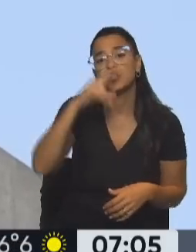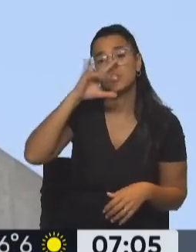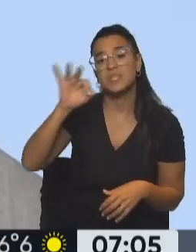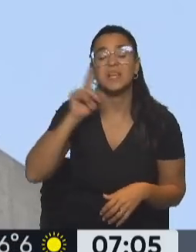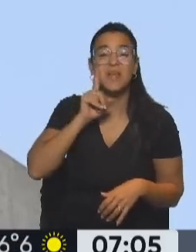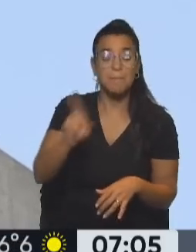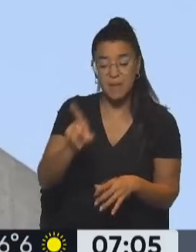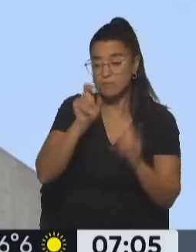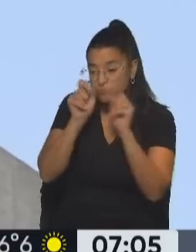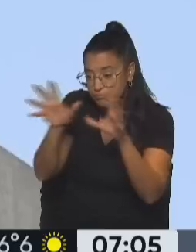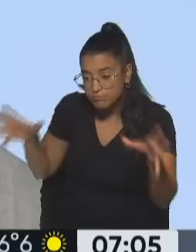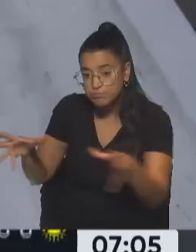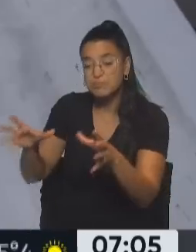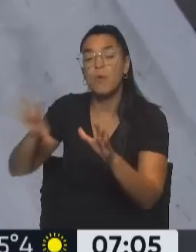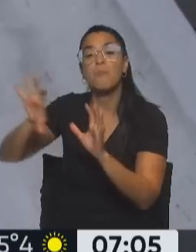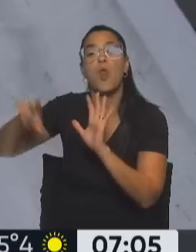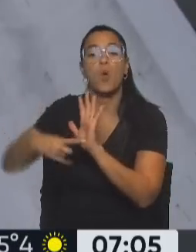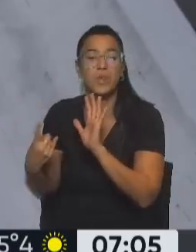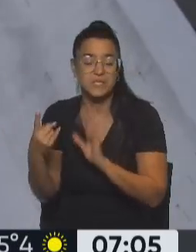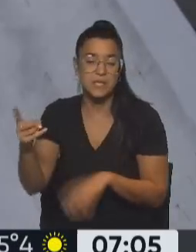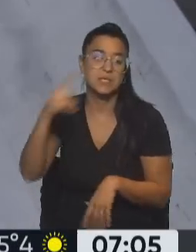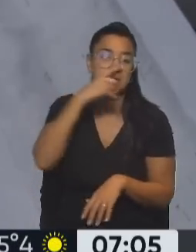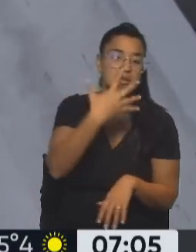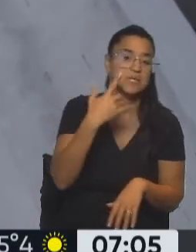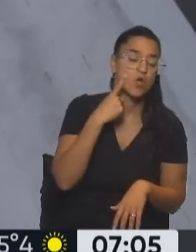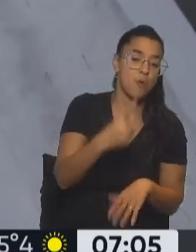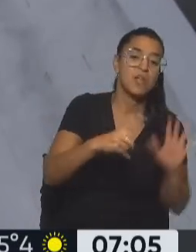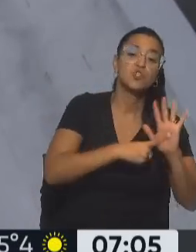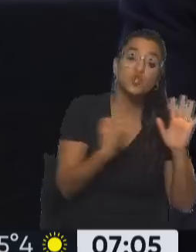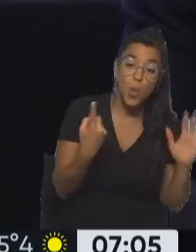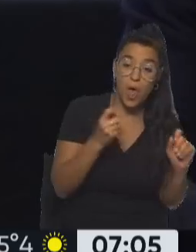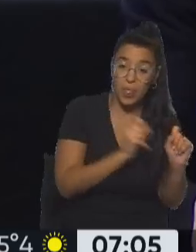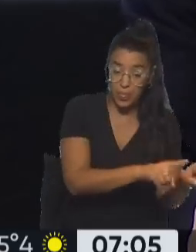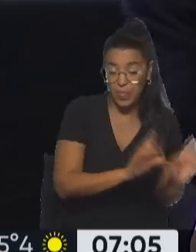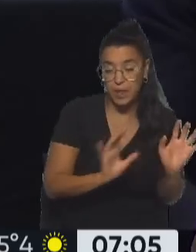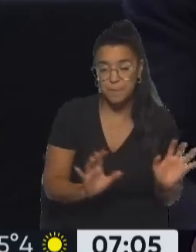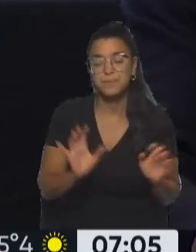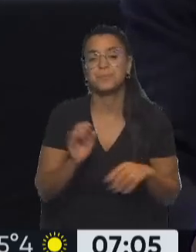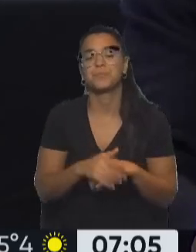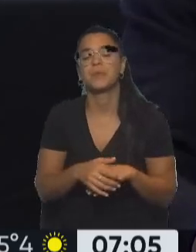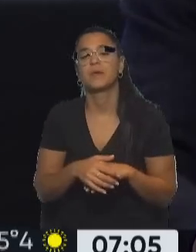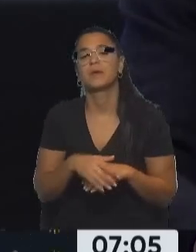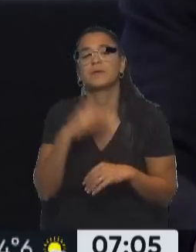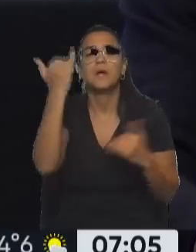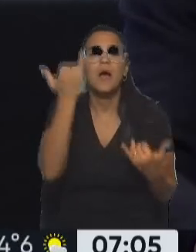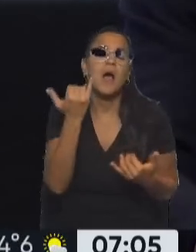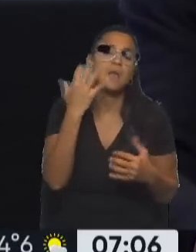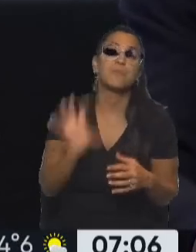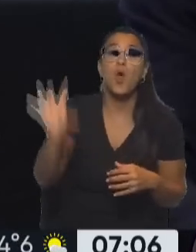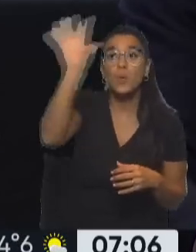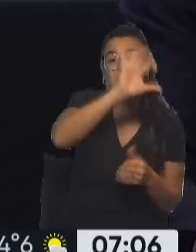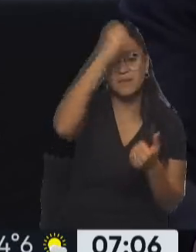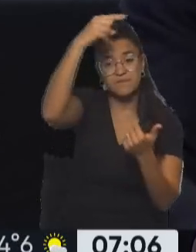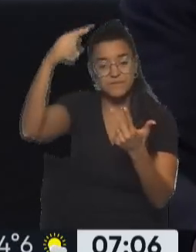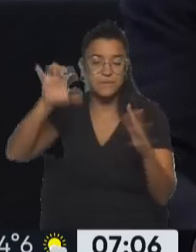270.000 corresponden a la provincia de Buenos Aires, 75.000 a la ciudad autónoma de Buenos Aires, y después en las diversas provincias